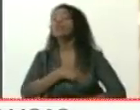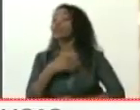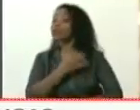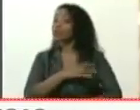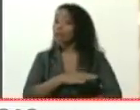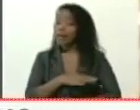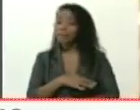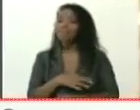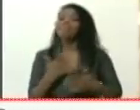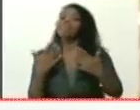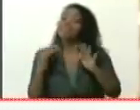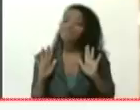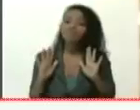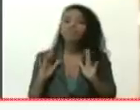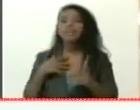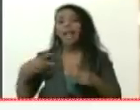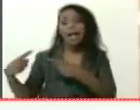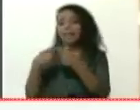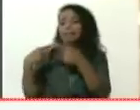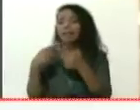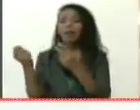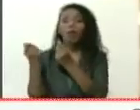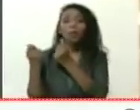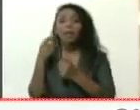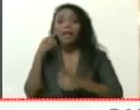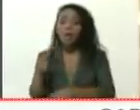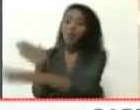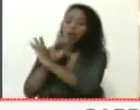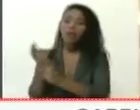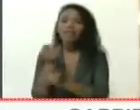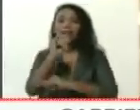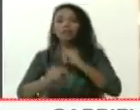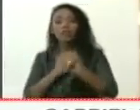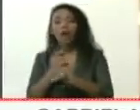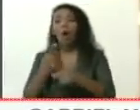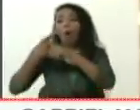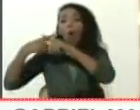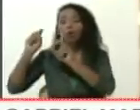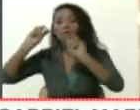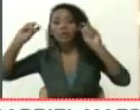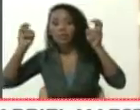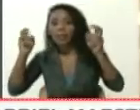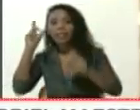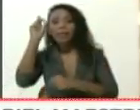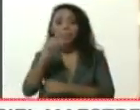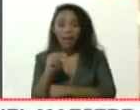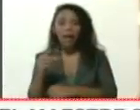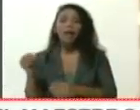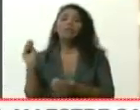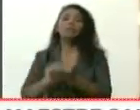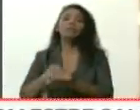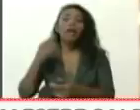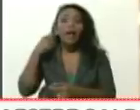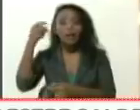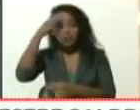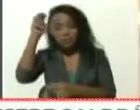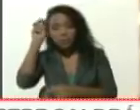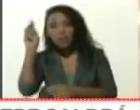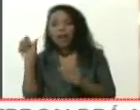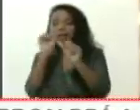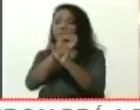pesar de la guerra económica y del bloqueo internacional. Entre otros temas, también ha abordado el canciller la situación y